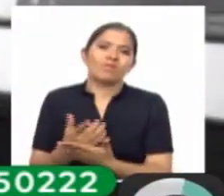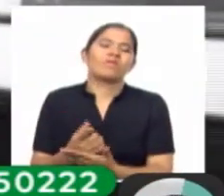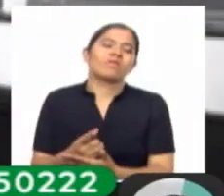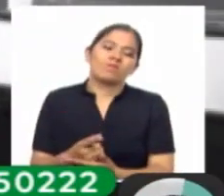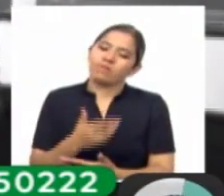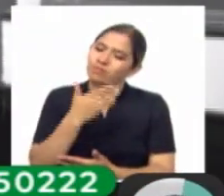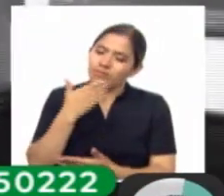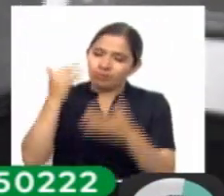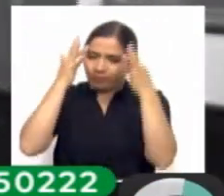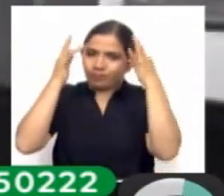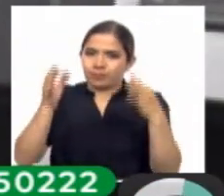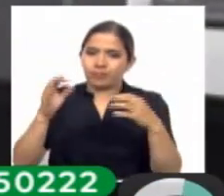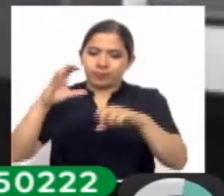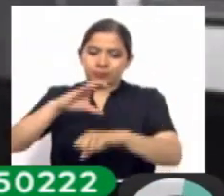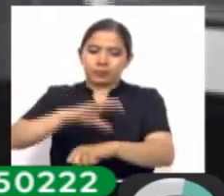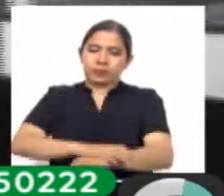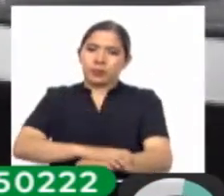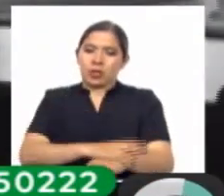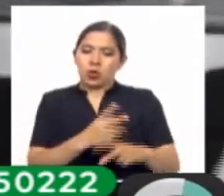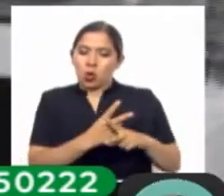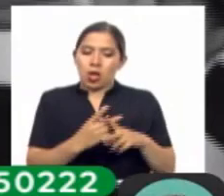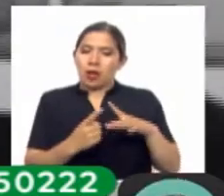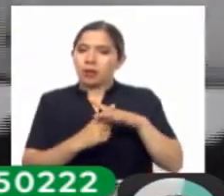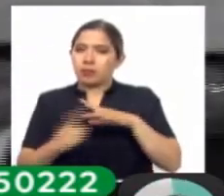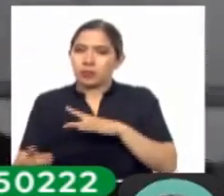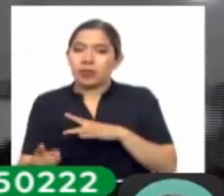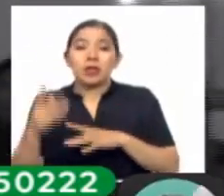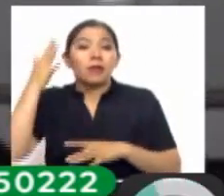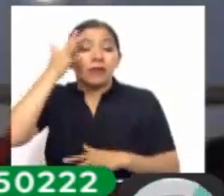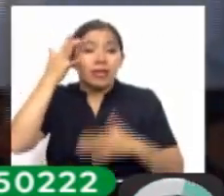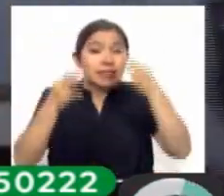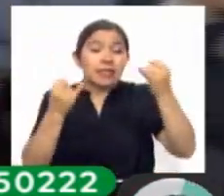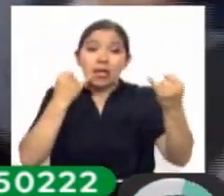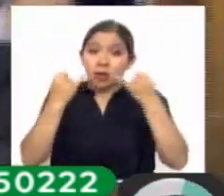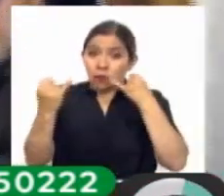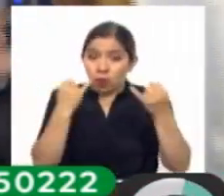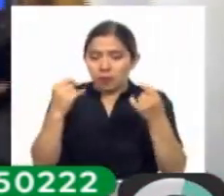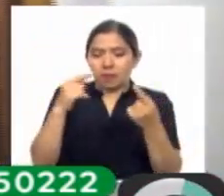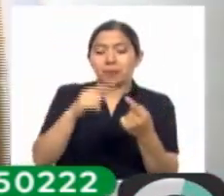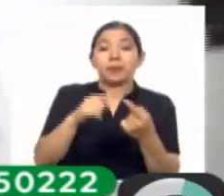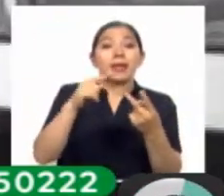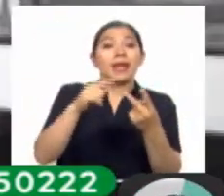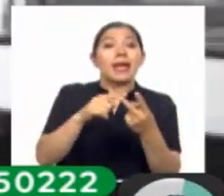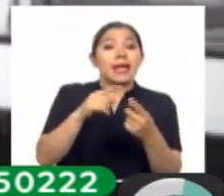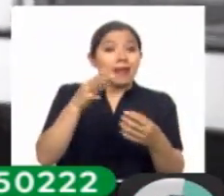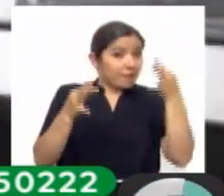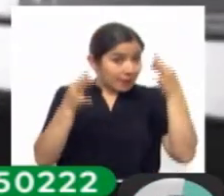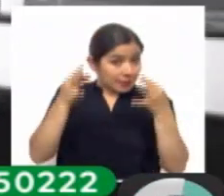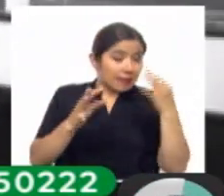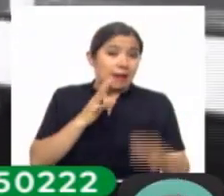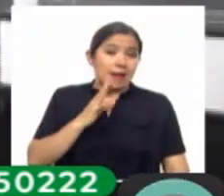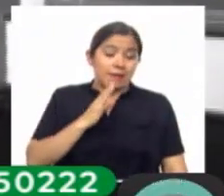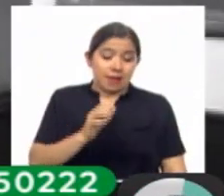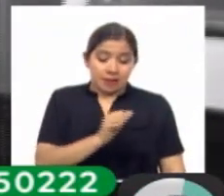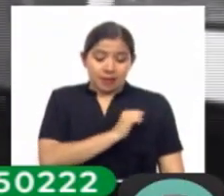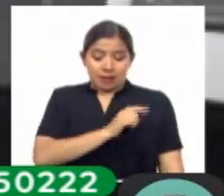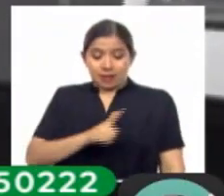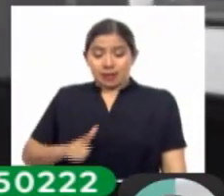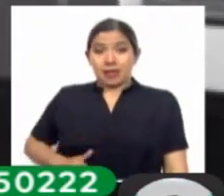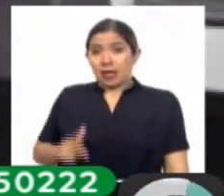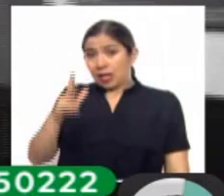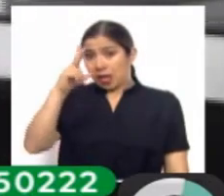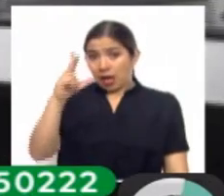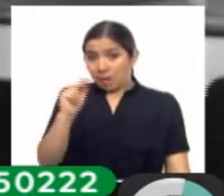así lo informó el fiscal anticorrupción Ronald Chávez. Por otra parte, el fiscal señaló que el gobierno municipal de La Paz hizo llegar